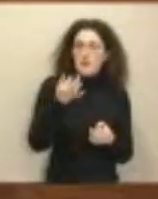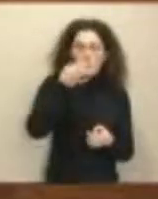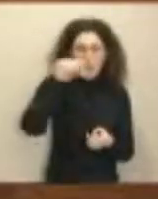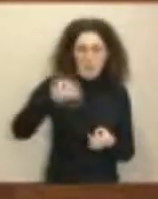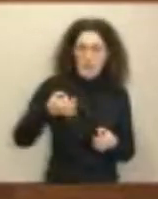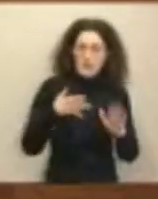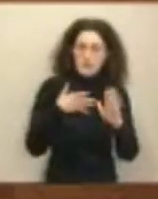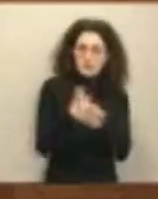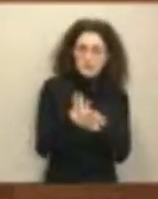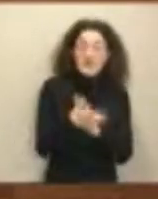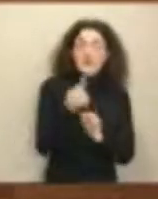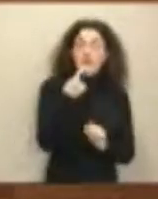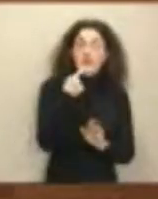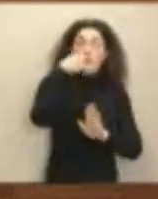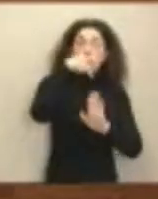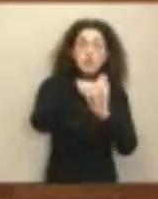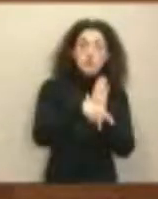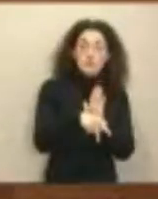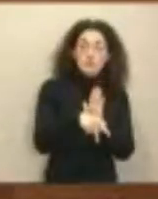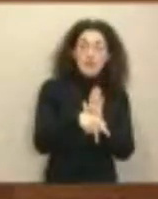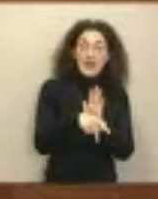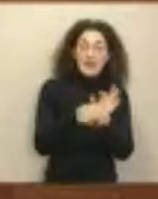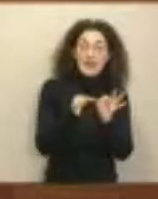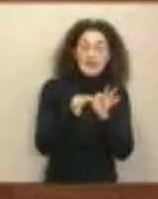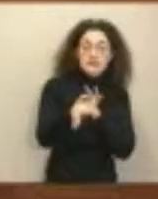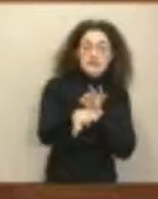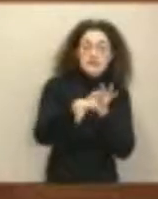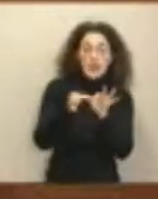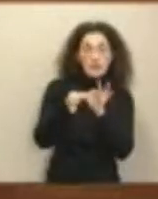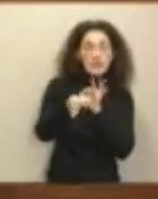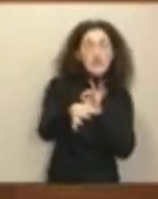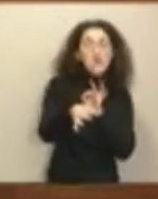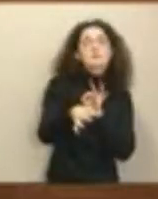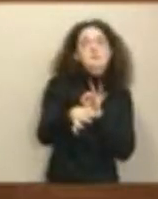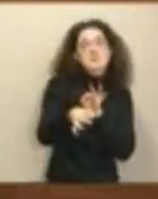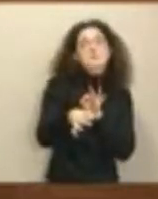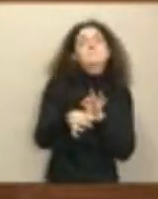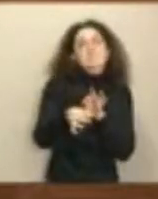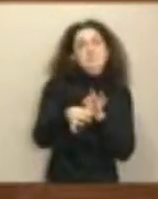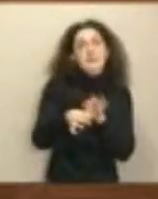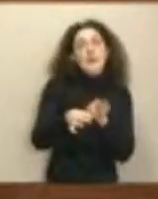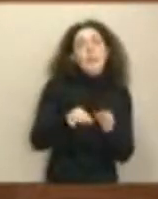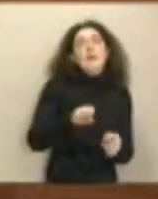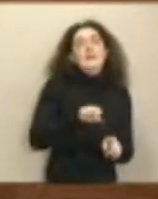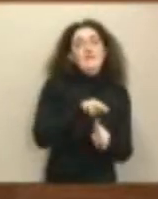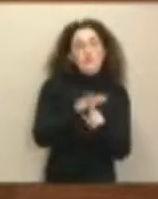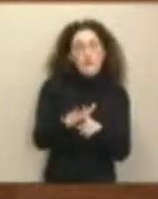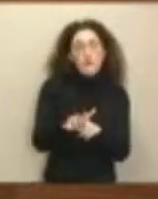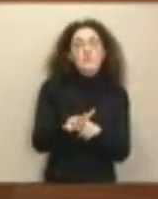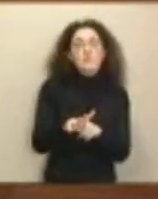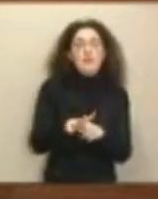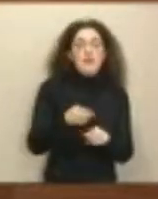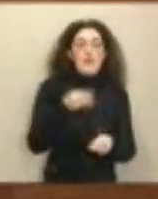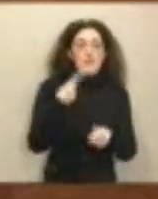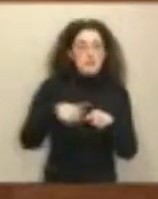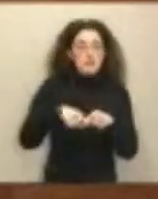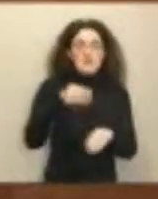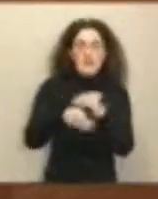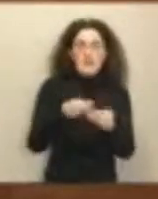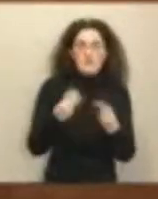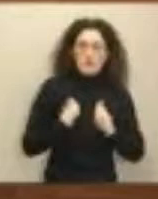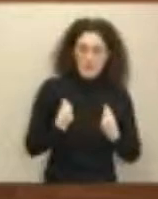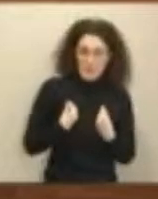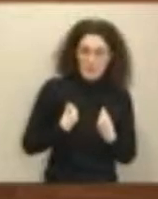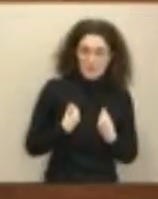veracidad, que la norma de estas distancias gobierna los hechos de la vida. ¿Y qué queremos